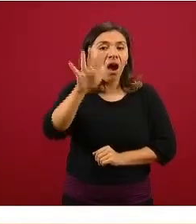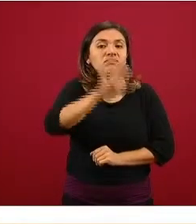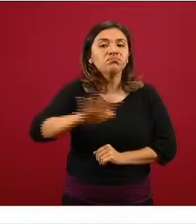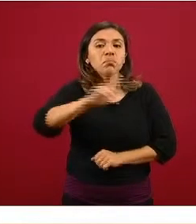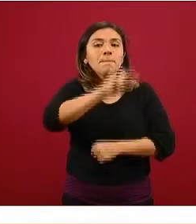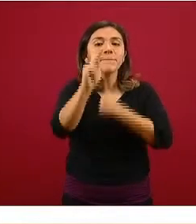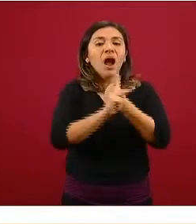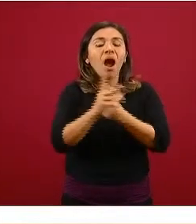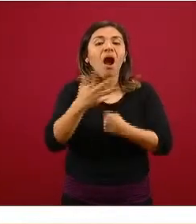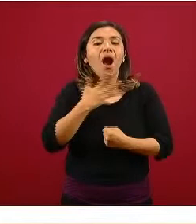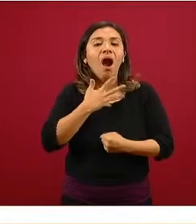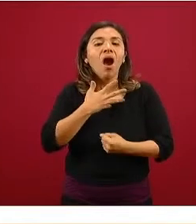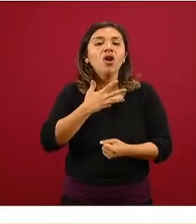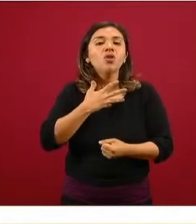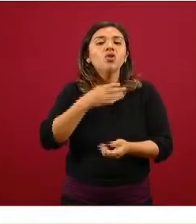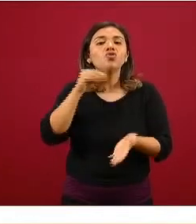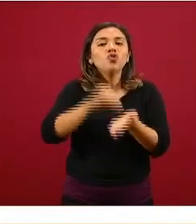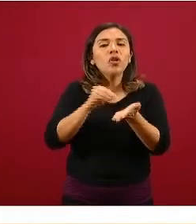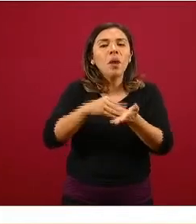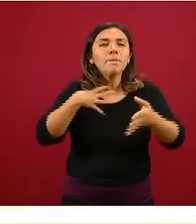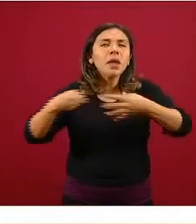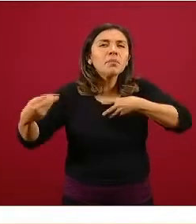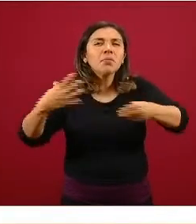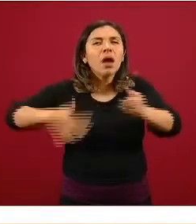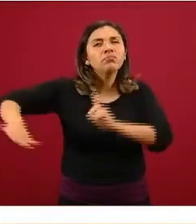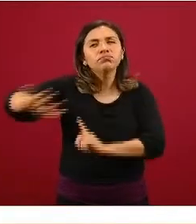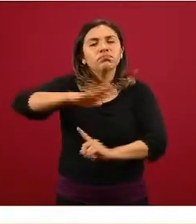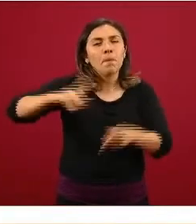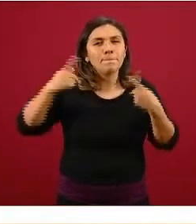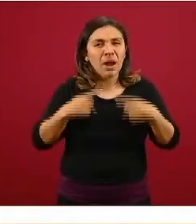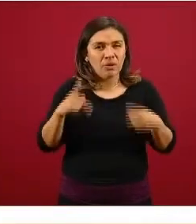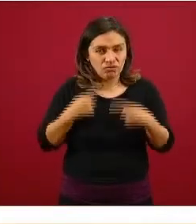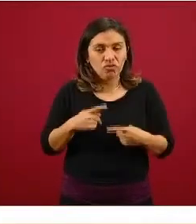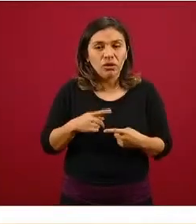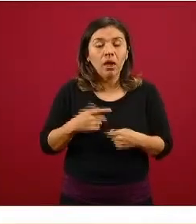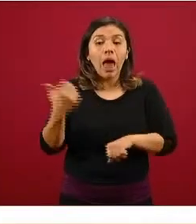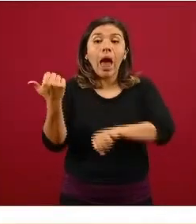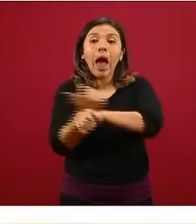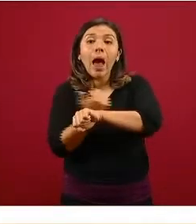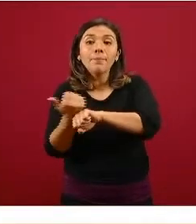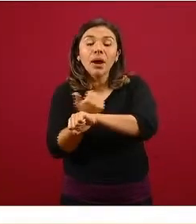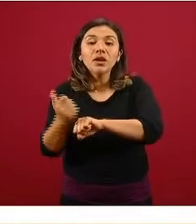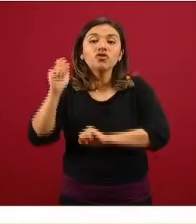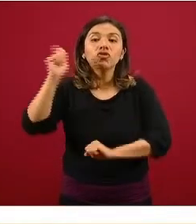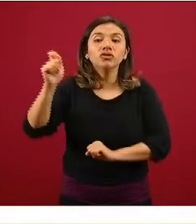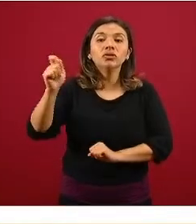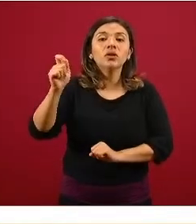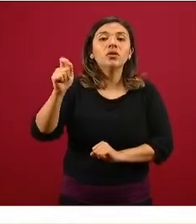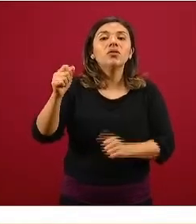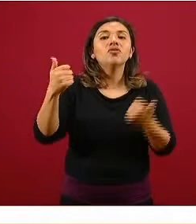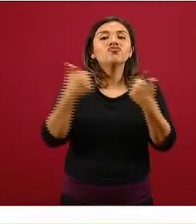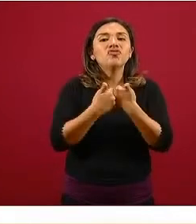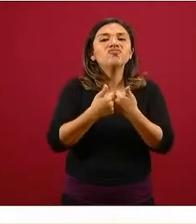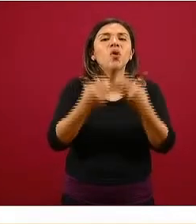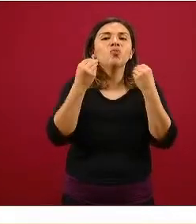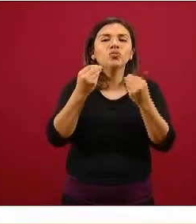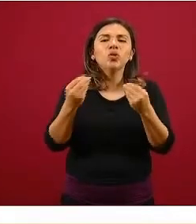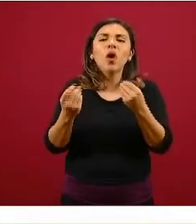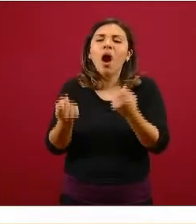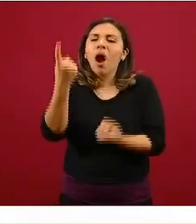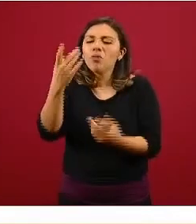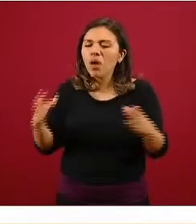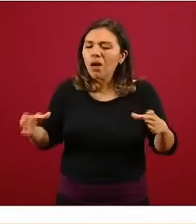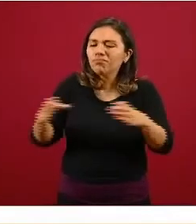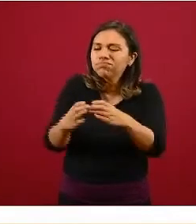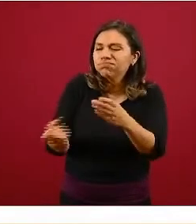los países que tenemos transmisión comunitaria. En amarillo, los que están catalogados como un conglomerado de casos aún,